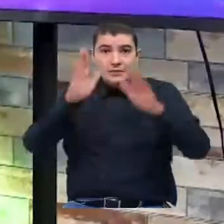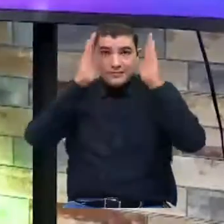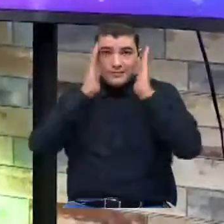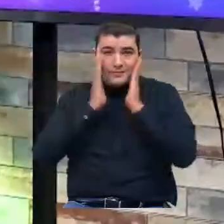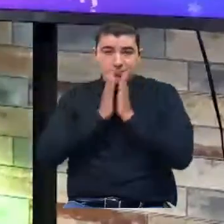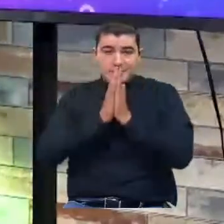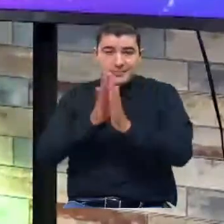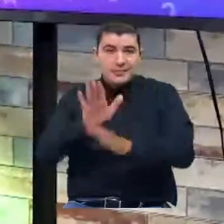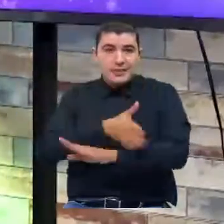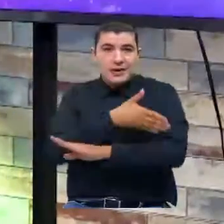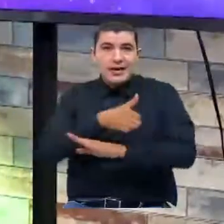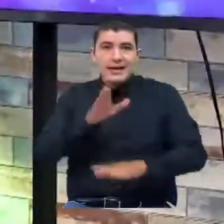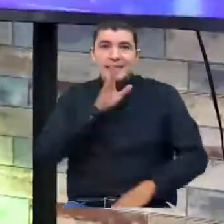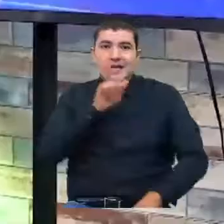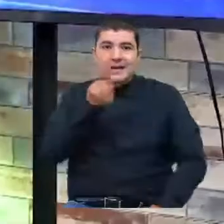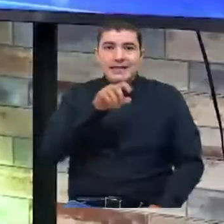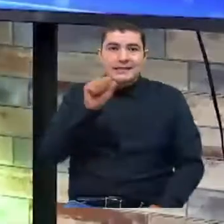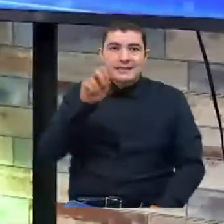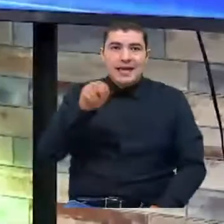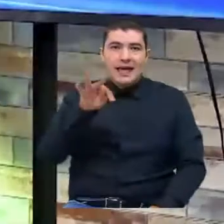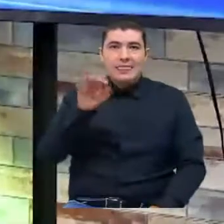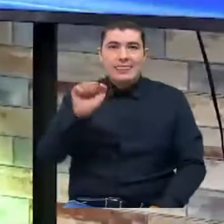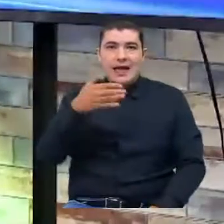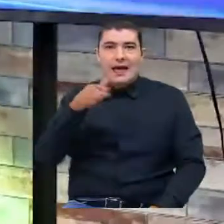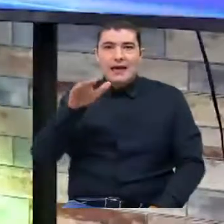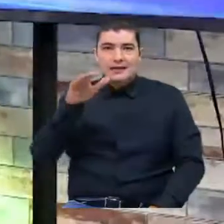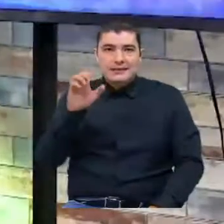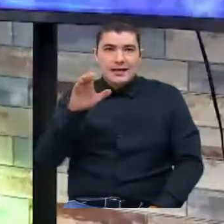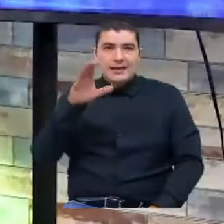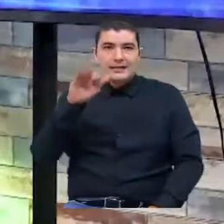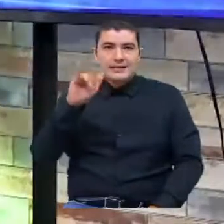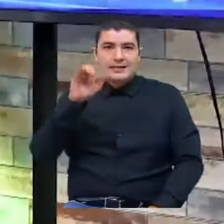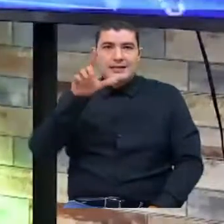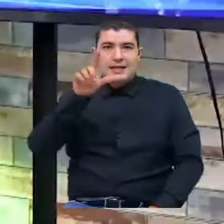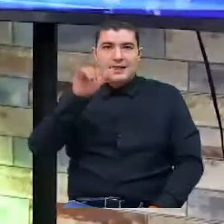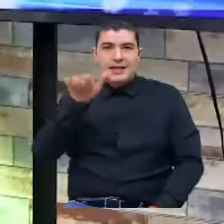los músicos. Ella es Santa Cecilia. Así se prepara Vélez.